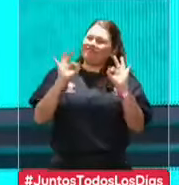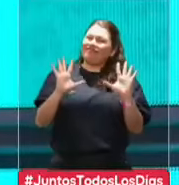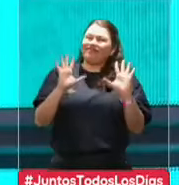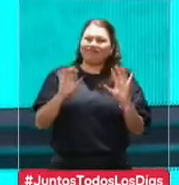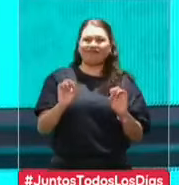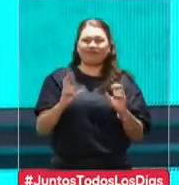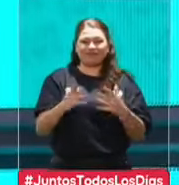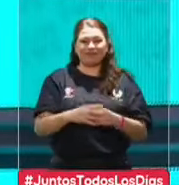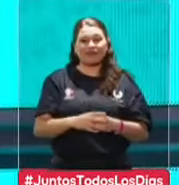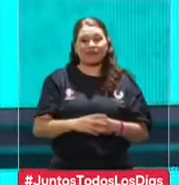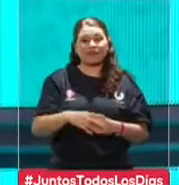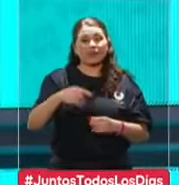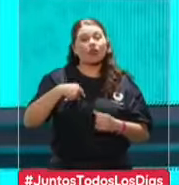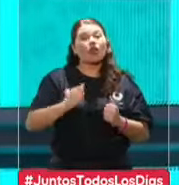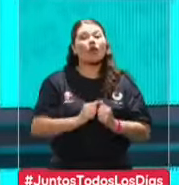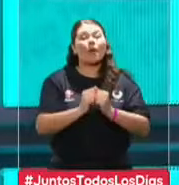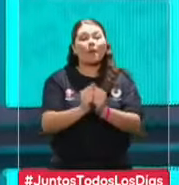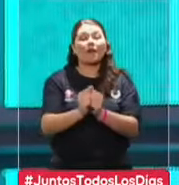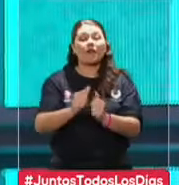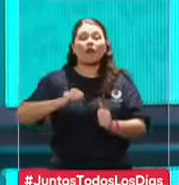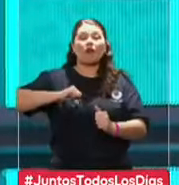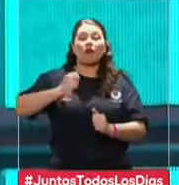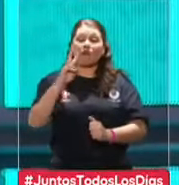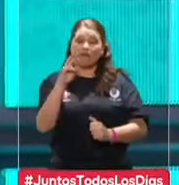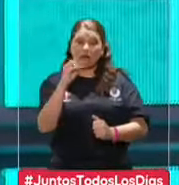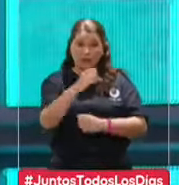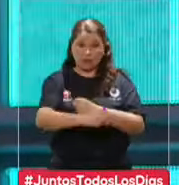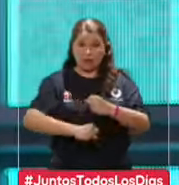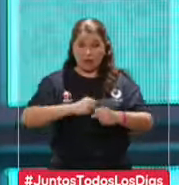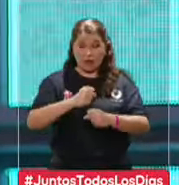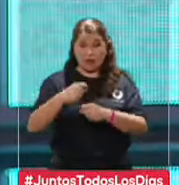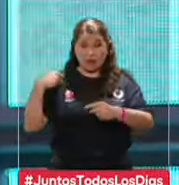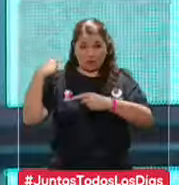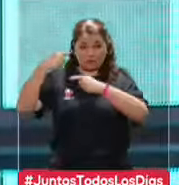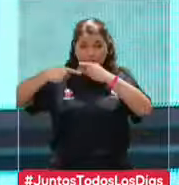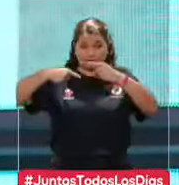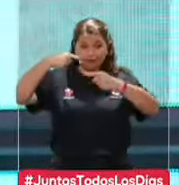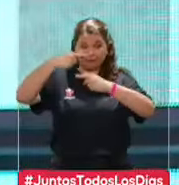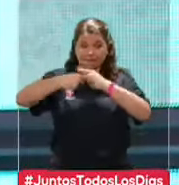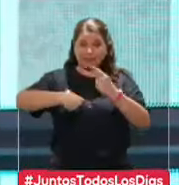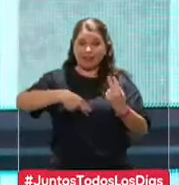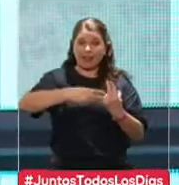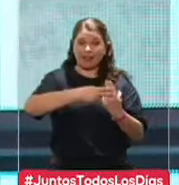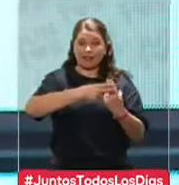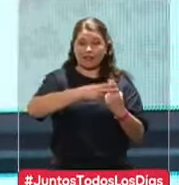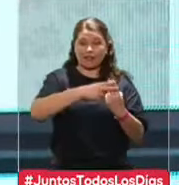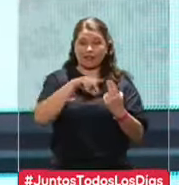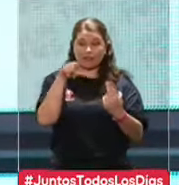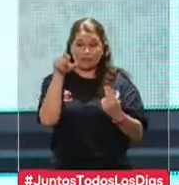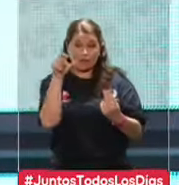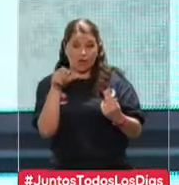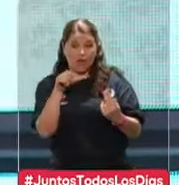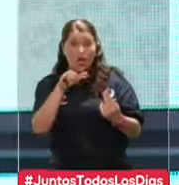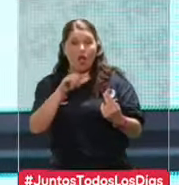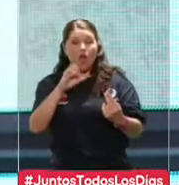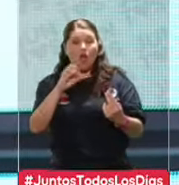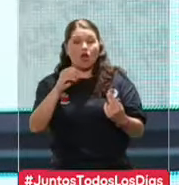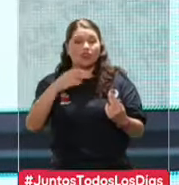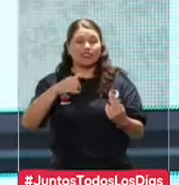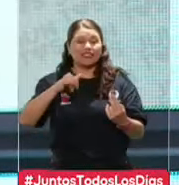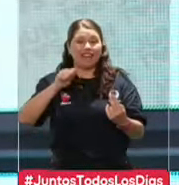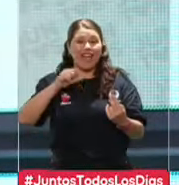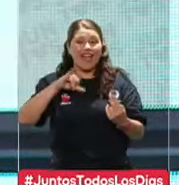Y estoy en compañía de una joven de 20 años que es parte de la historia de Teletón. Ella es de Coyhaique, comenzó su tratamiento